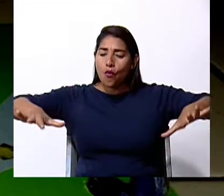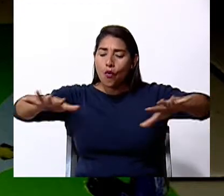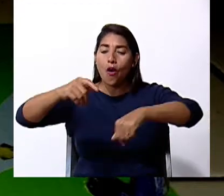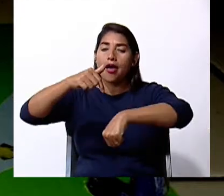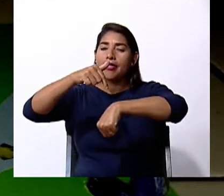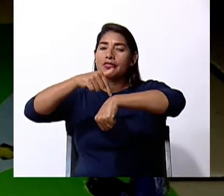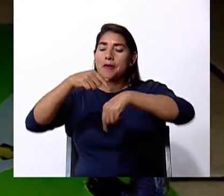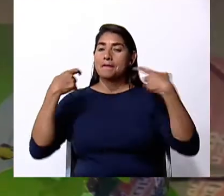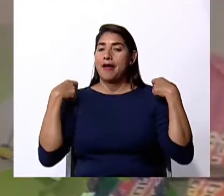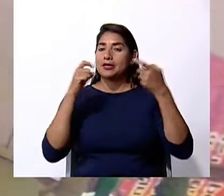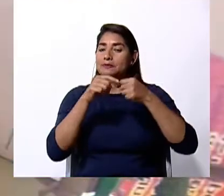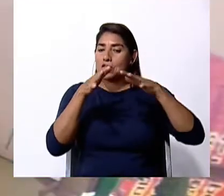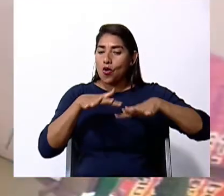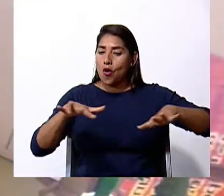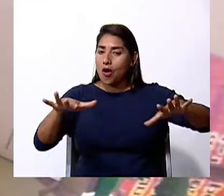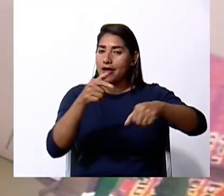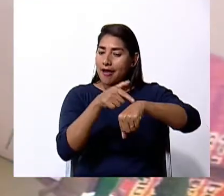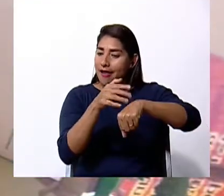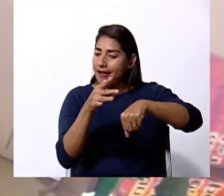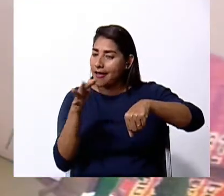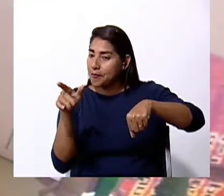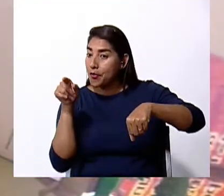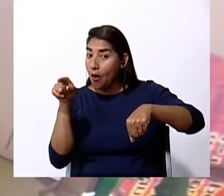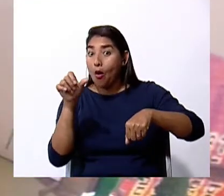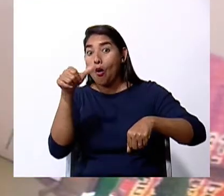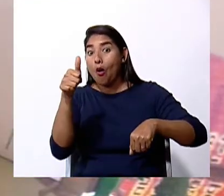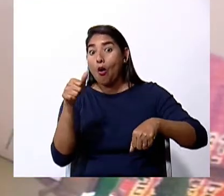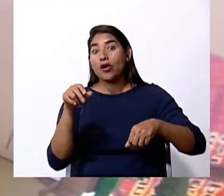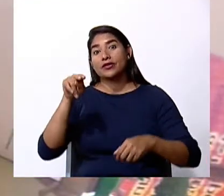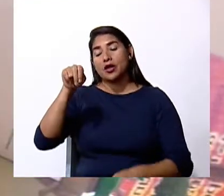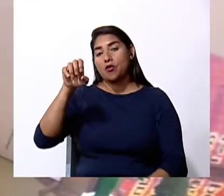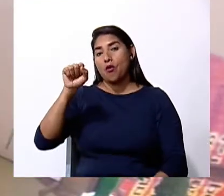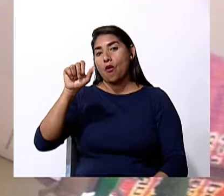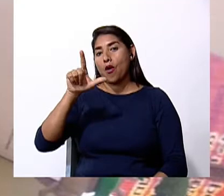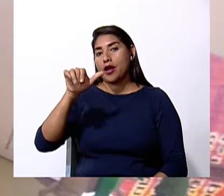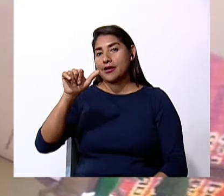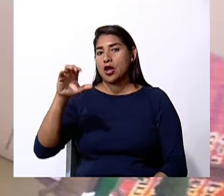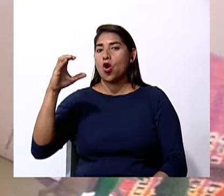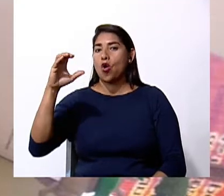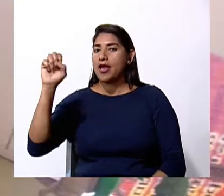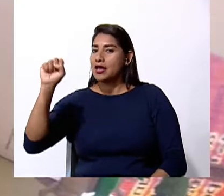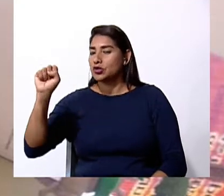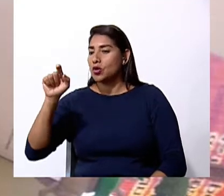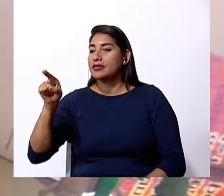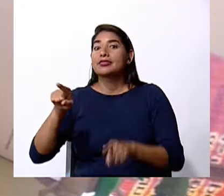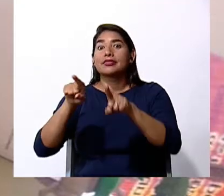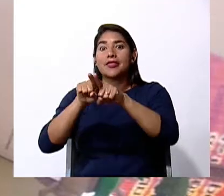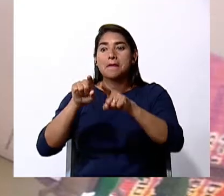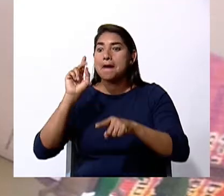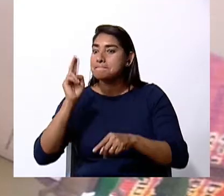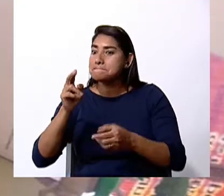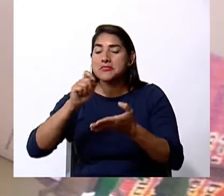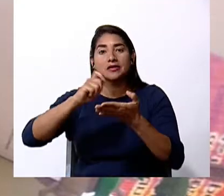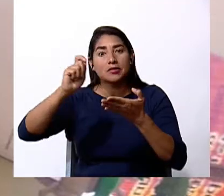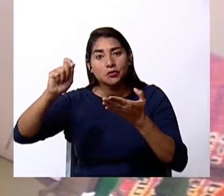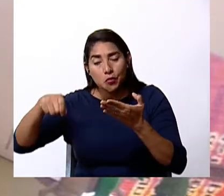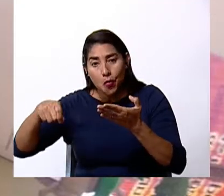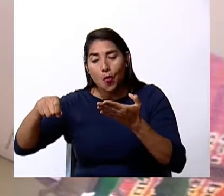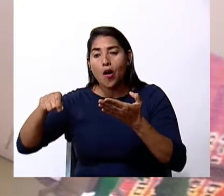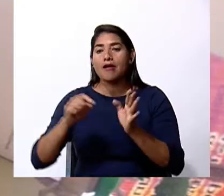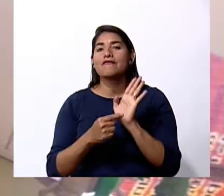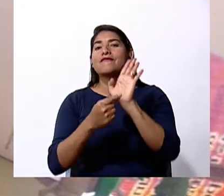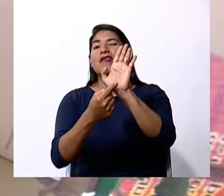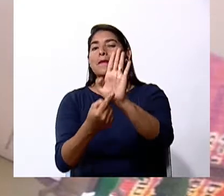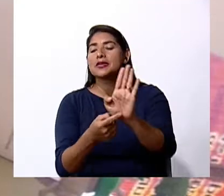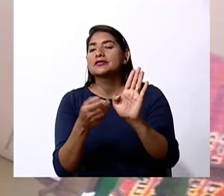colonial? Y la otra es de Norlin Corea Solís, también de la misma escuela. Él